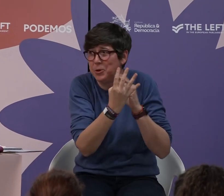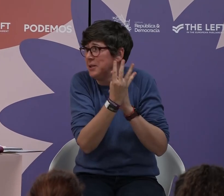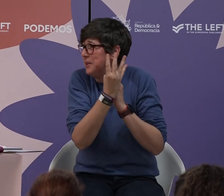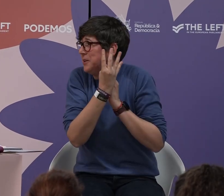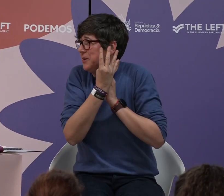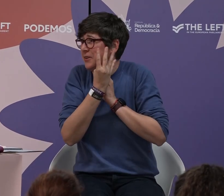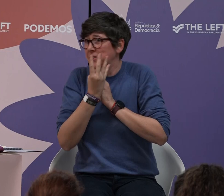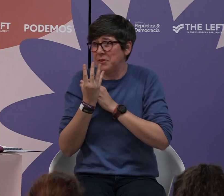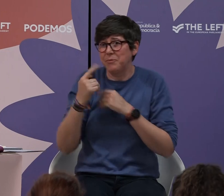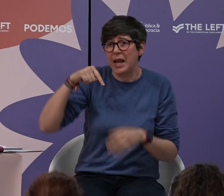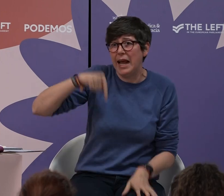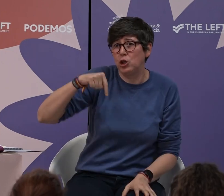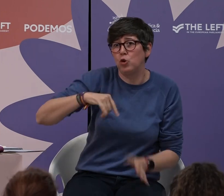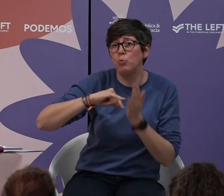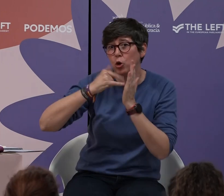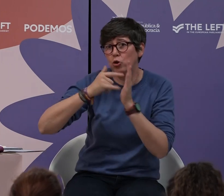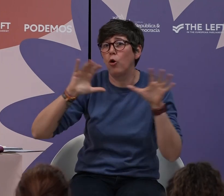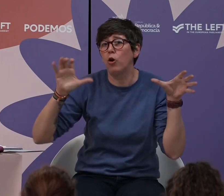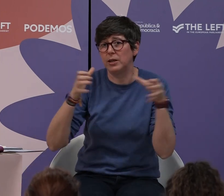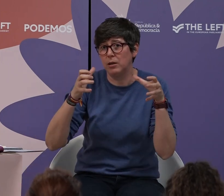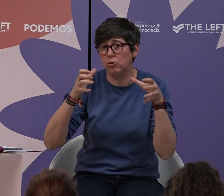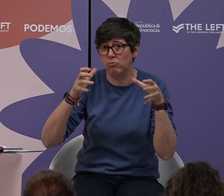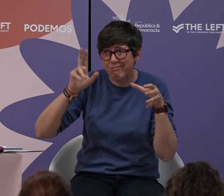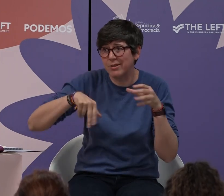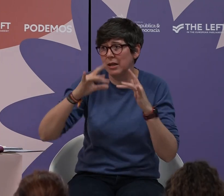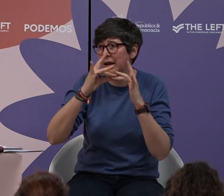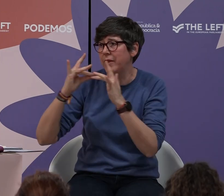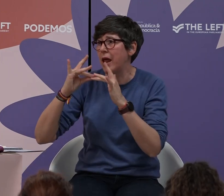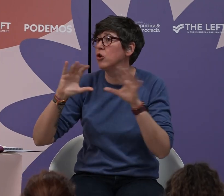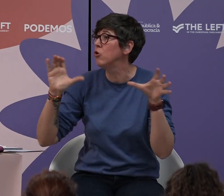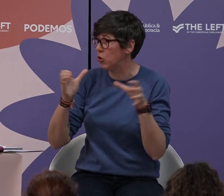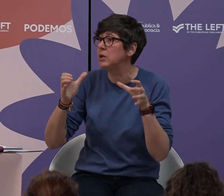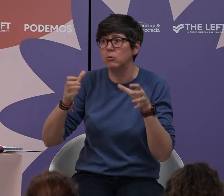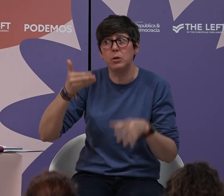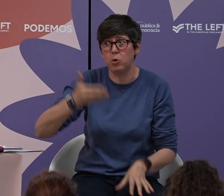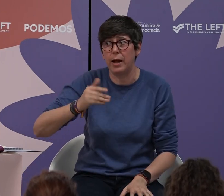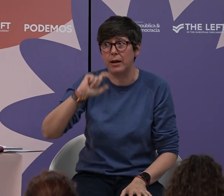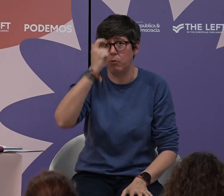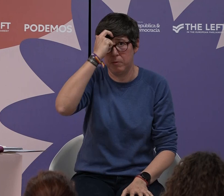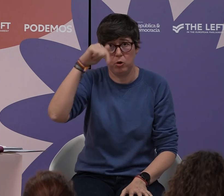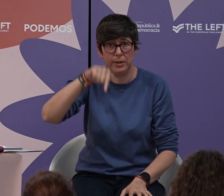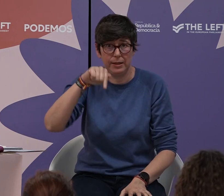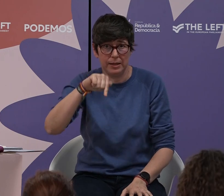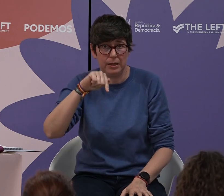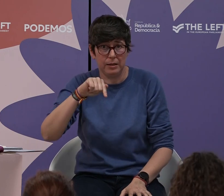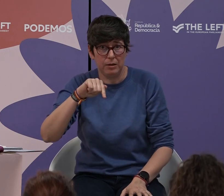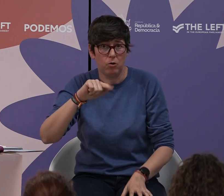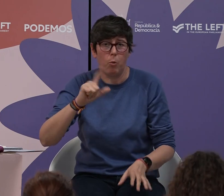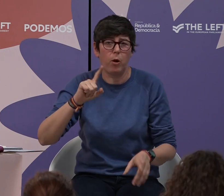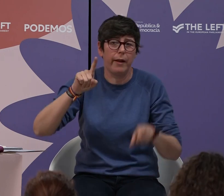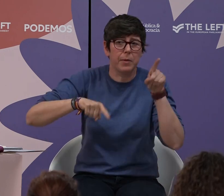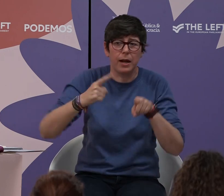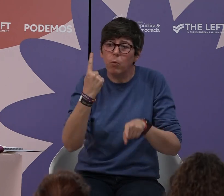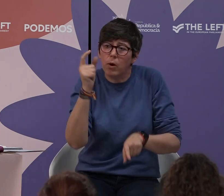primerísima fila gracias por ese arrope que os siento cerquita esto es un proyecto colectivo y esto es muy importante hablar